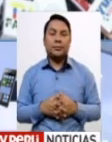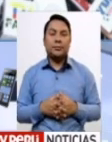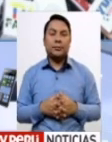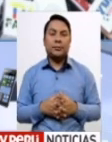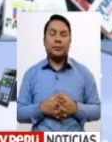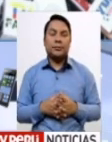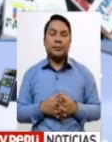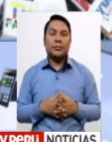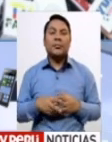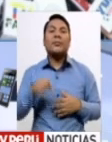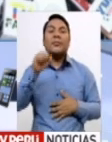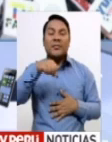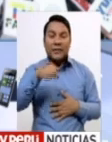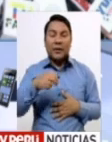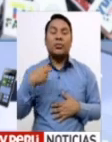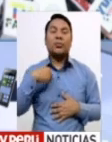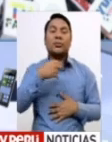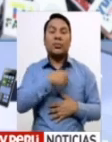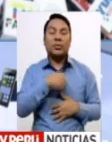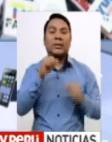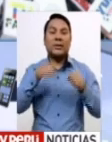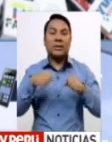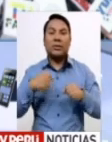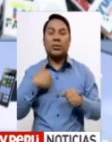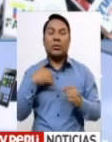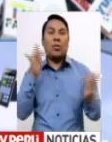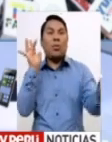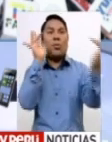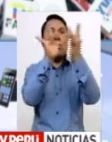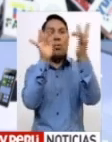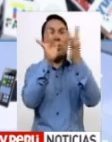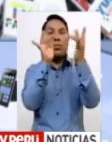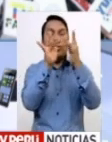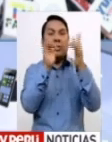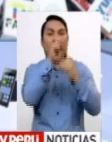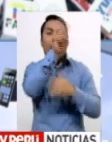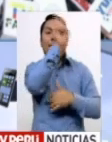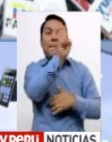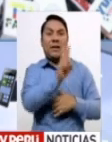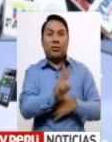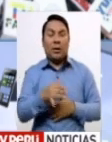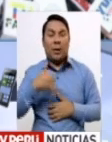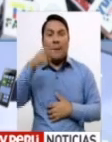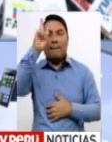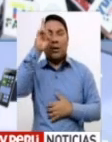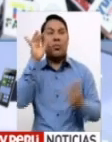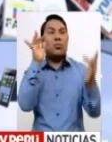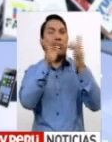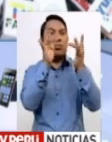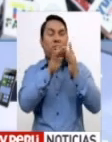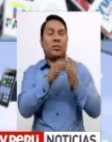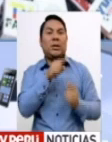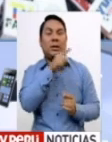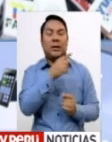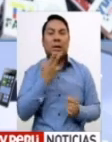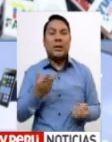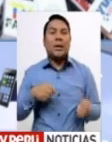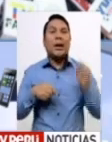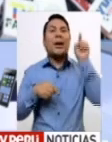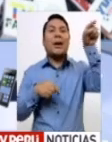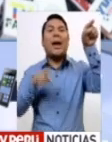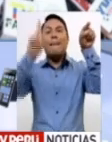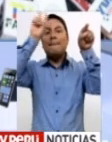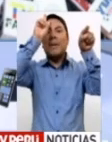Sí, continúe. No, nosotros estamos también en contacto con las autoridades venezolanas, tanto con la Cancillería como con el Ministerio